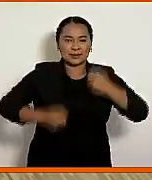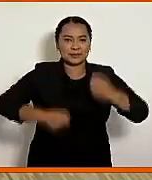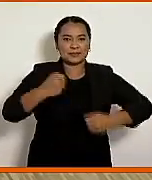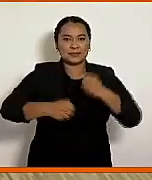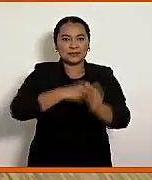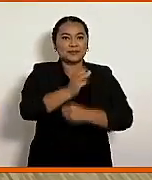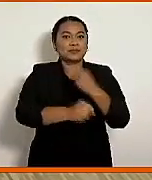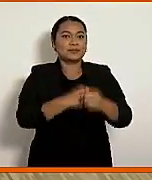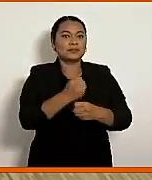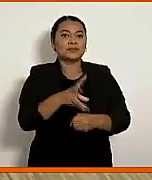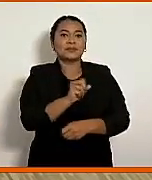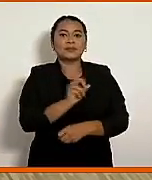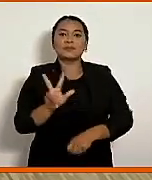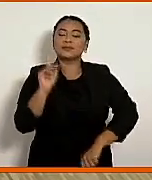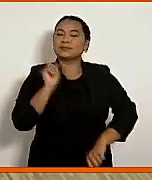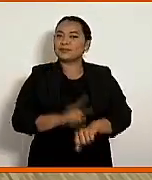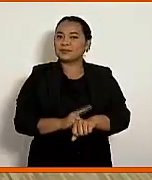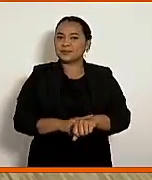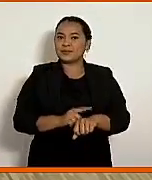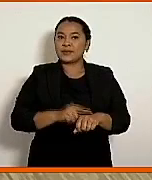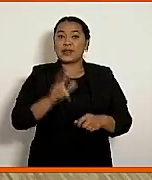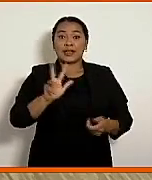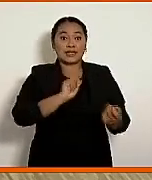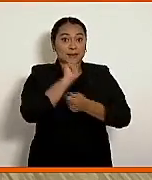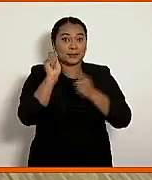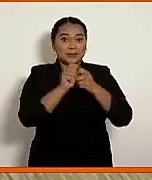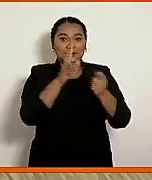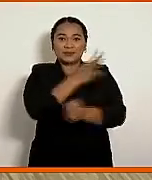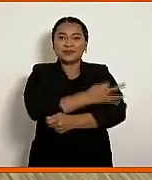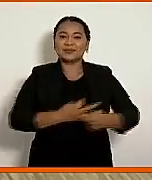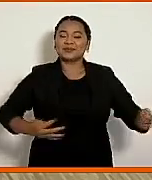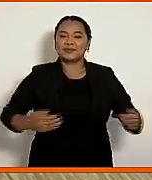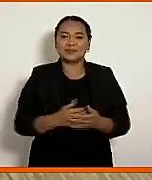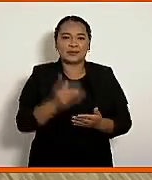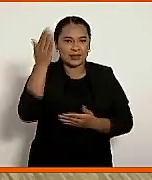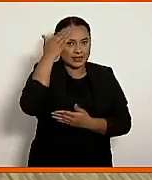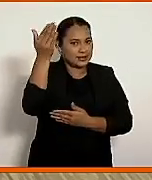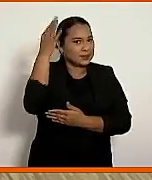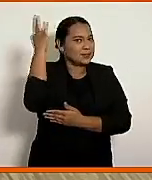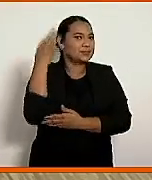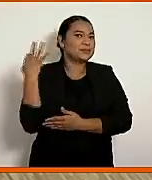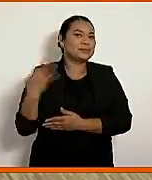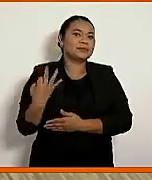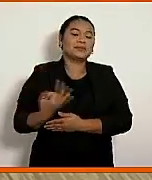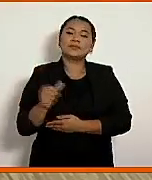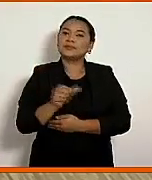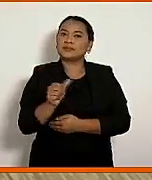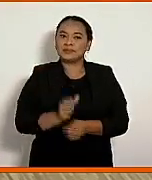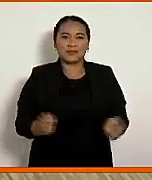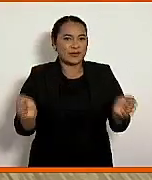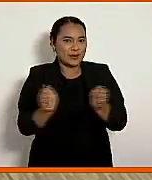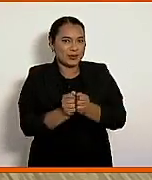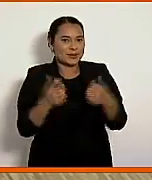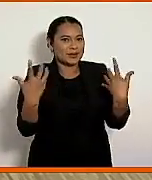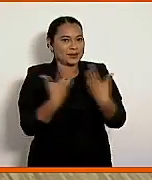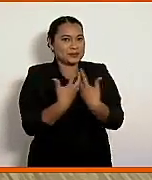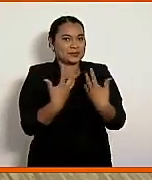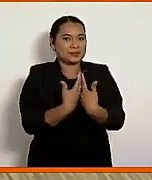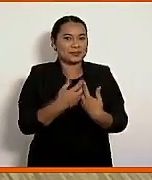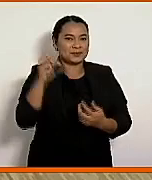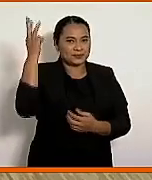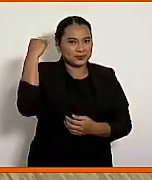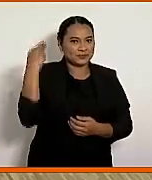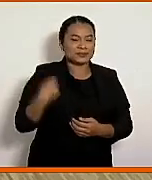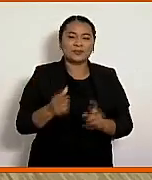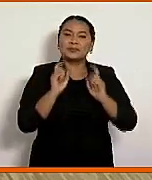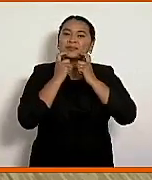año 2023. El reloj marca las 3 en punto de la tarde. Te saluda Francini Zúñiga y me encuentro muy bien acompañada de Madeline